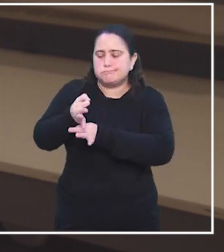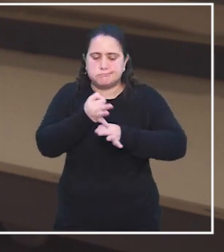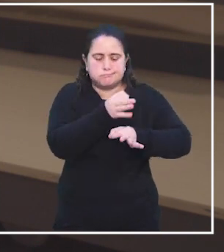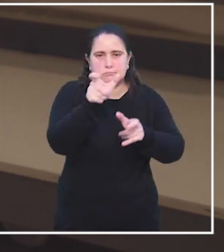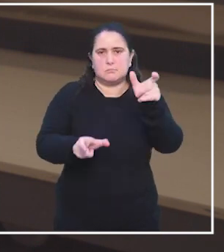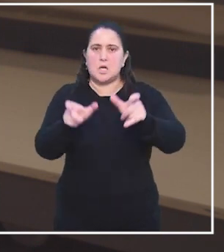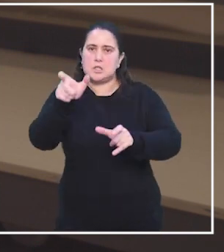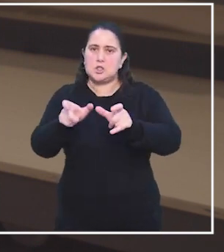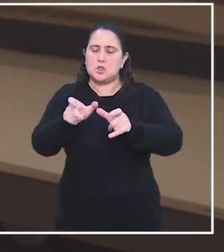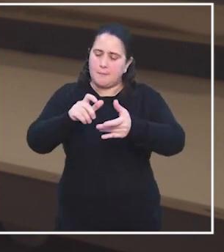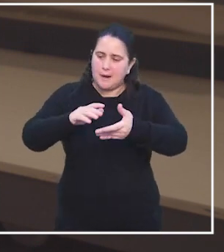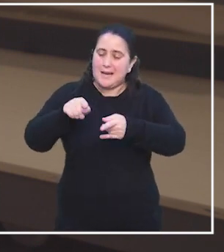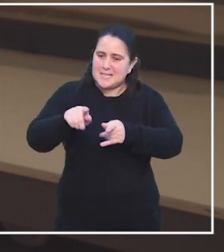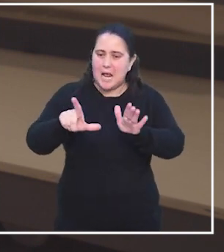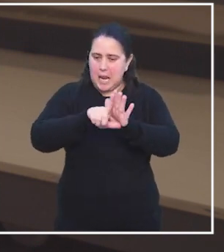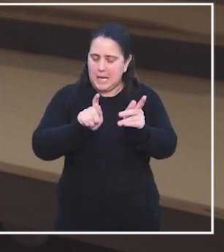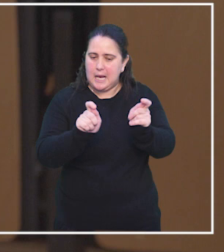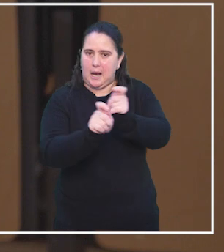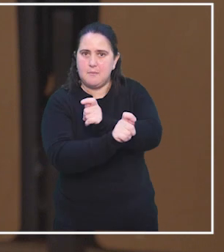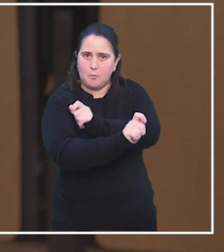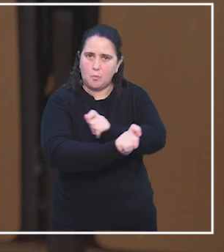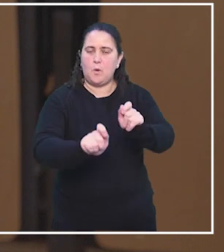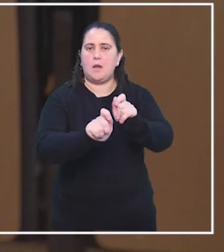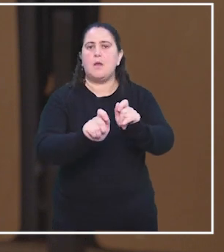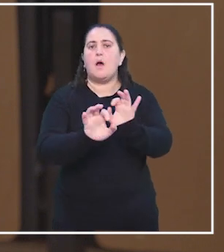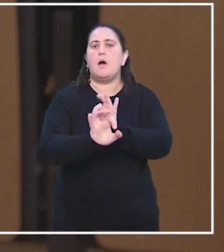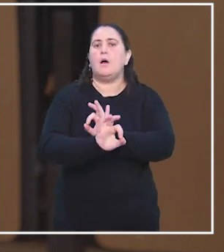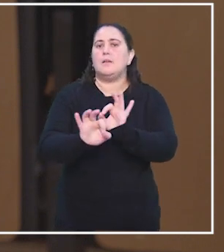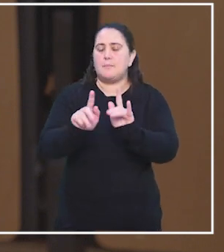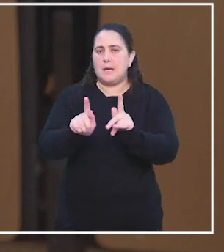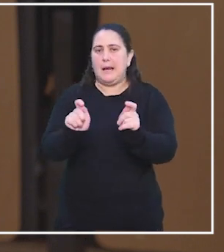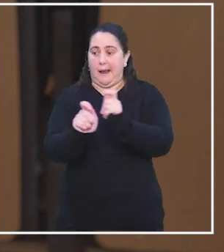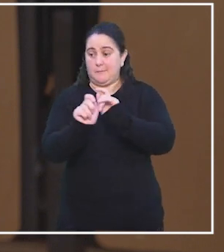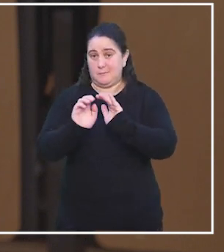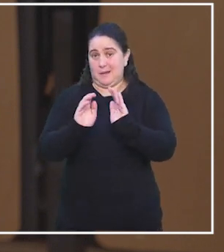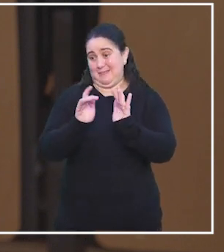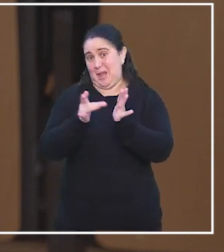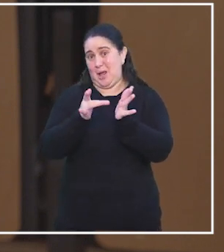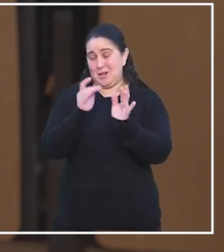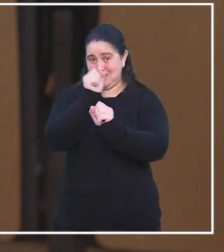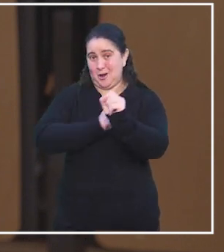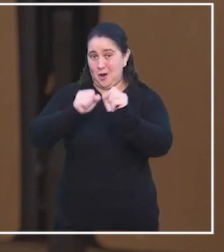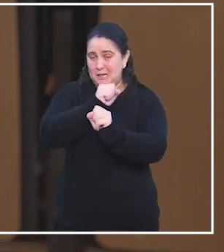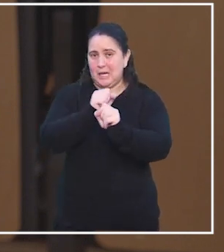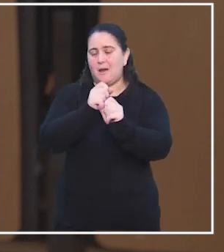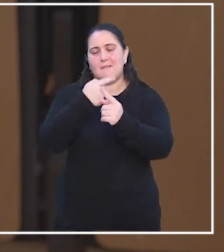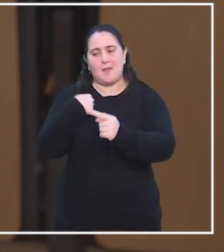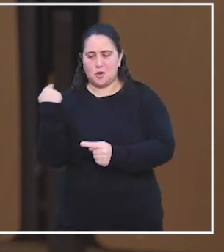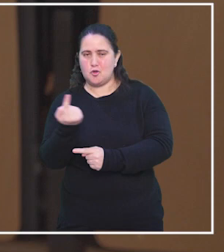personas que transforman las leyes, que transforman a su vez el mundo de la tecnología, está